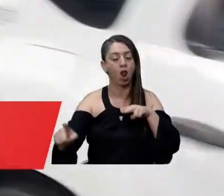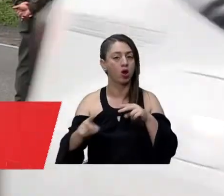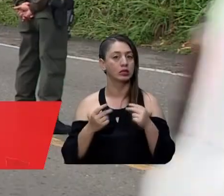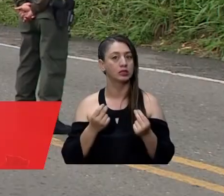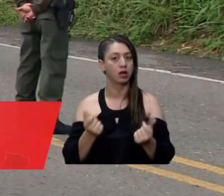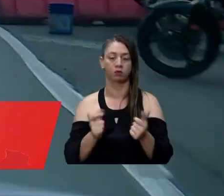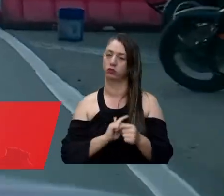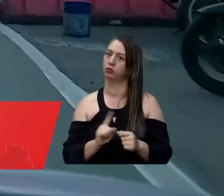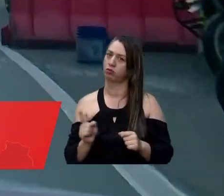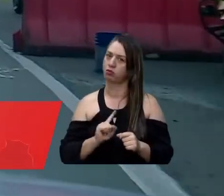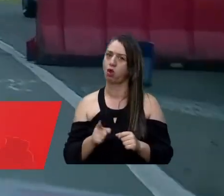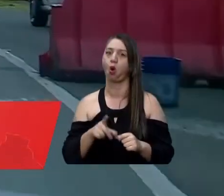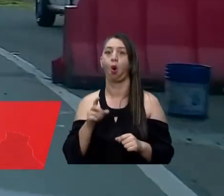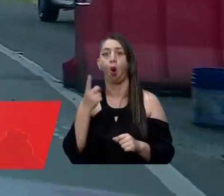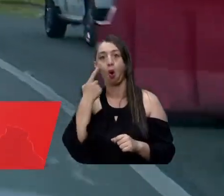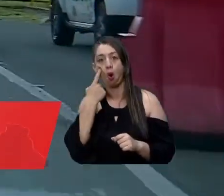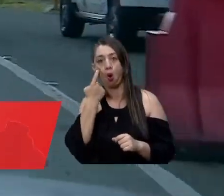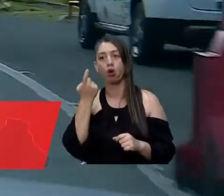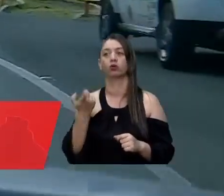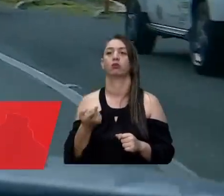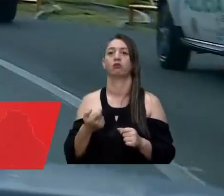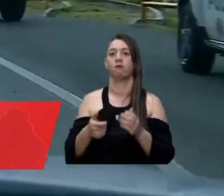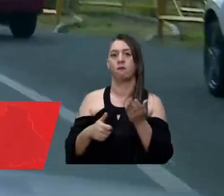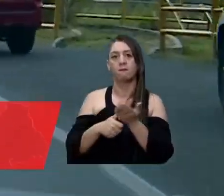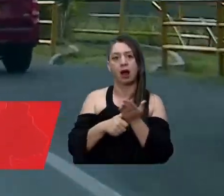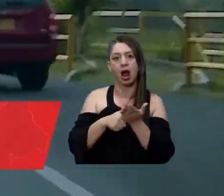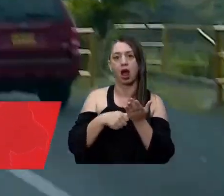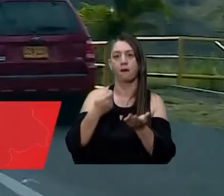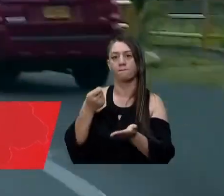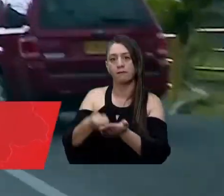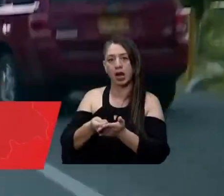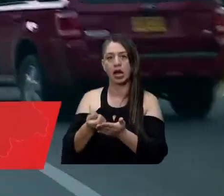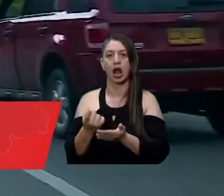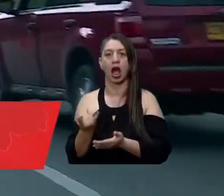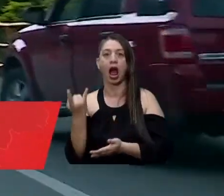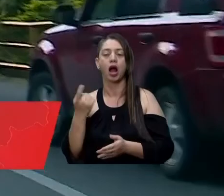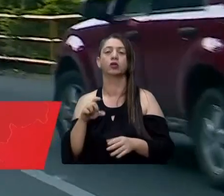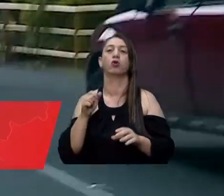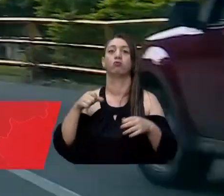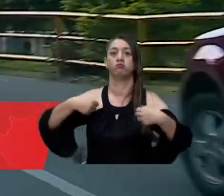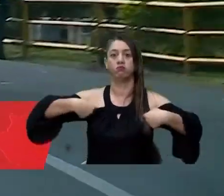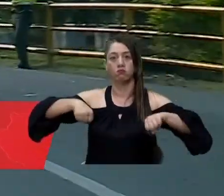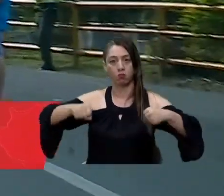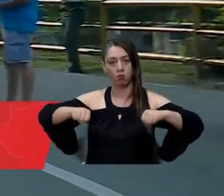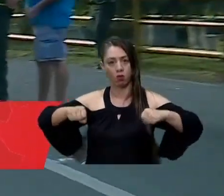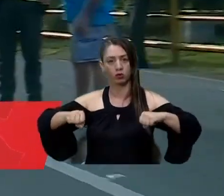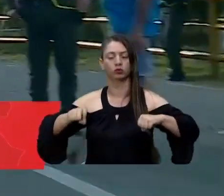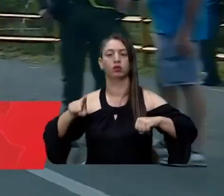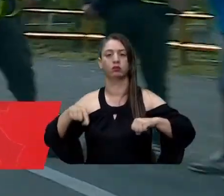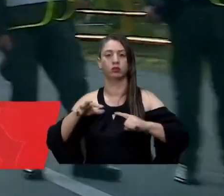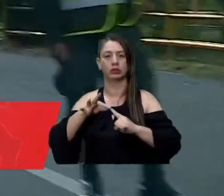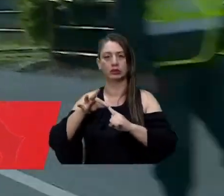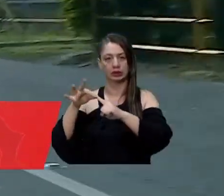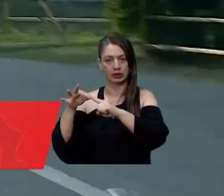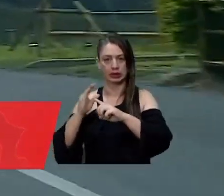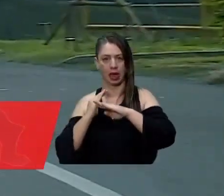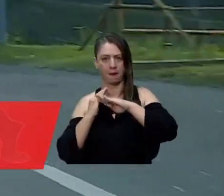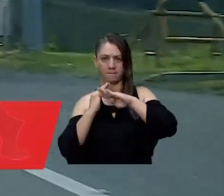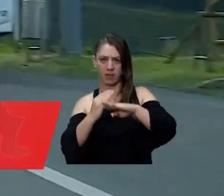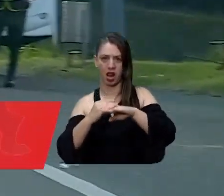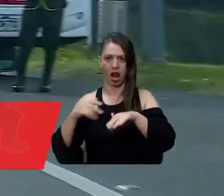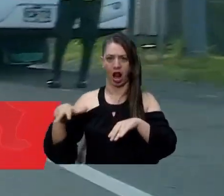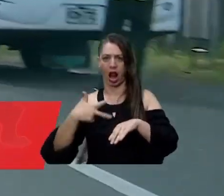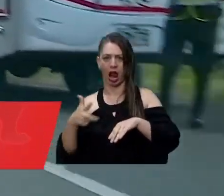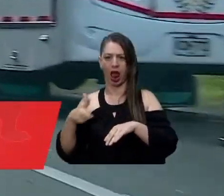evitar comprar pasajes ilegales en el servicio público de transporte y en el caso de los motociclistas, especialmente evitar